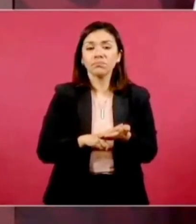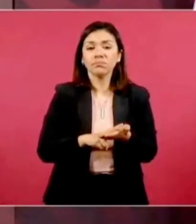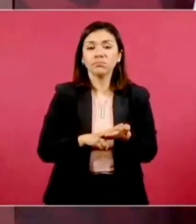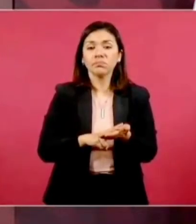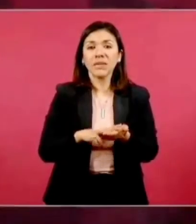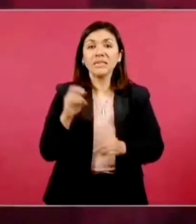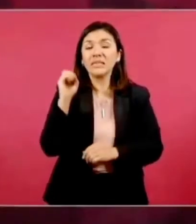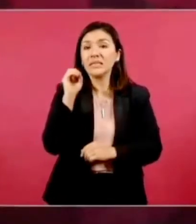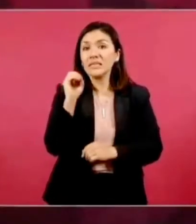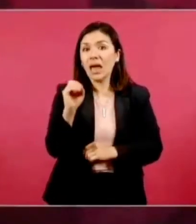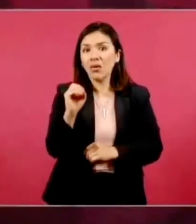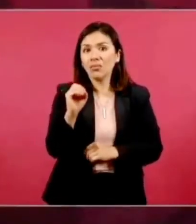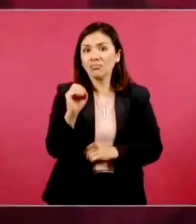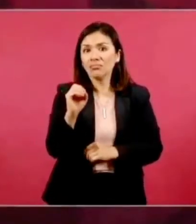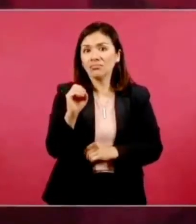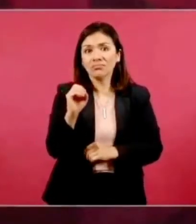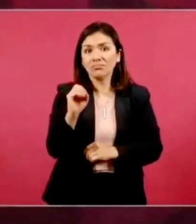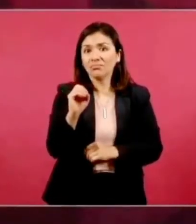Nada.